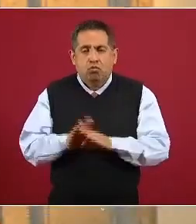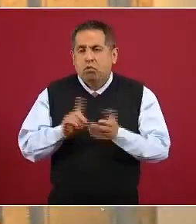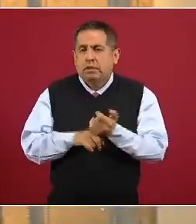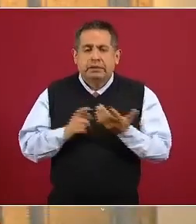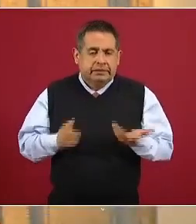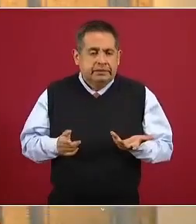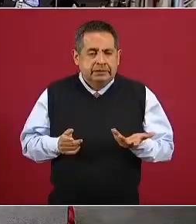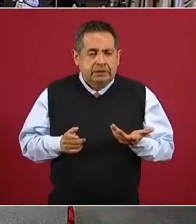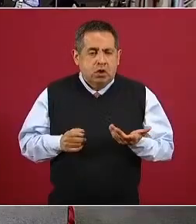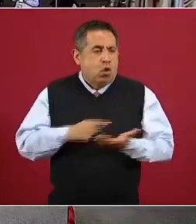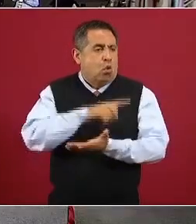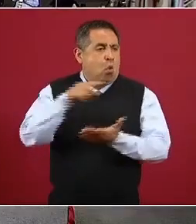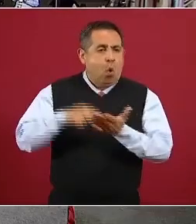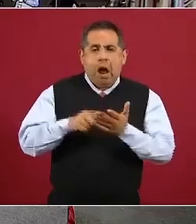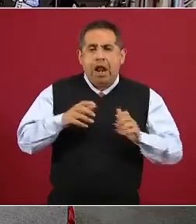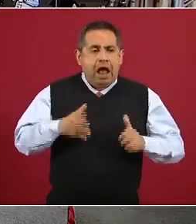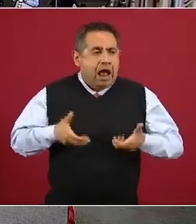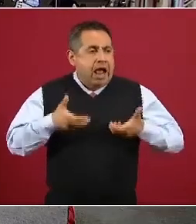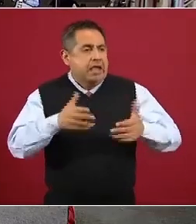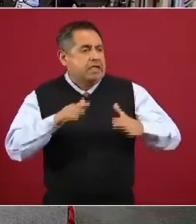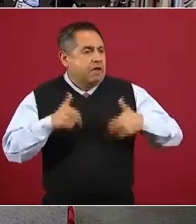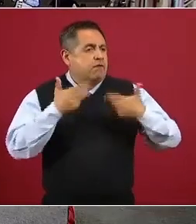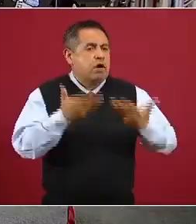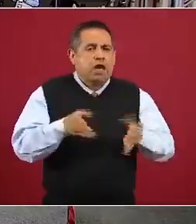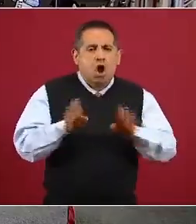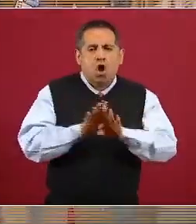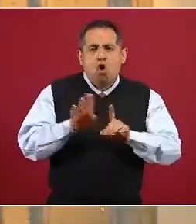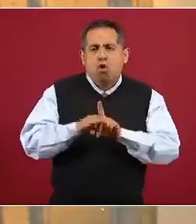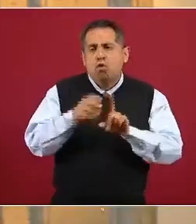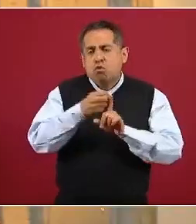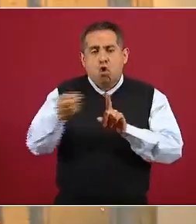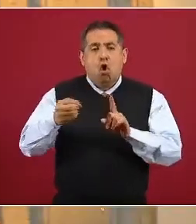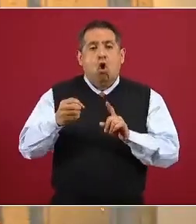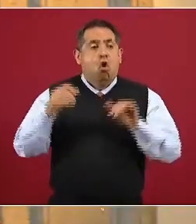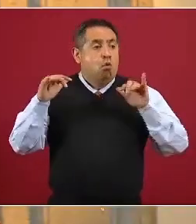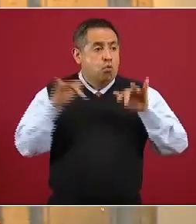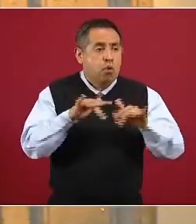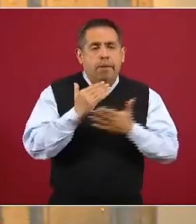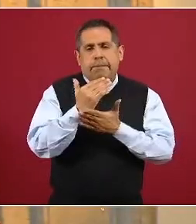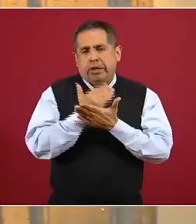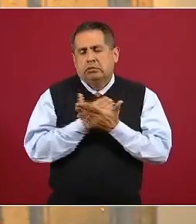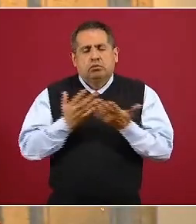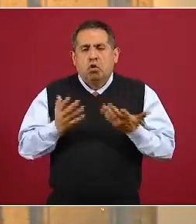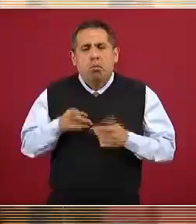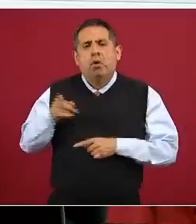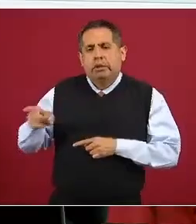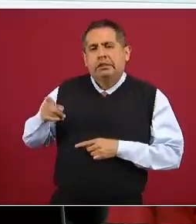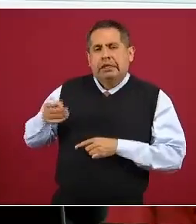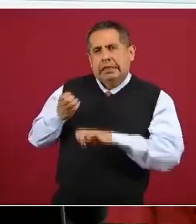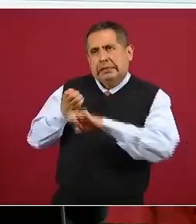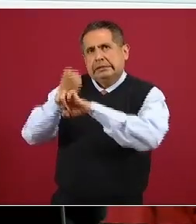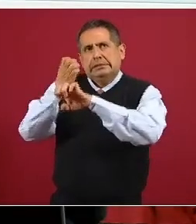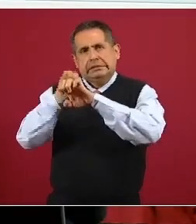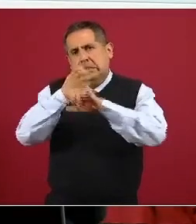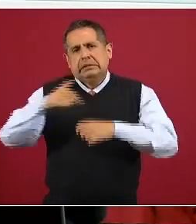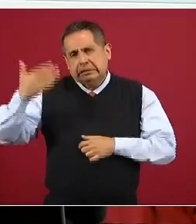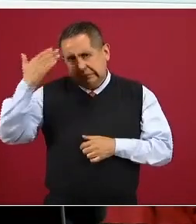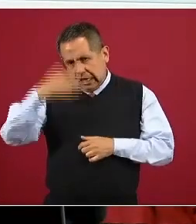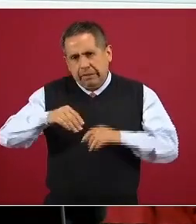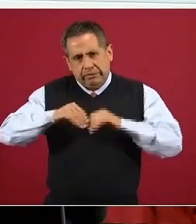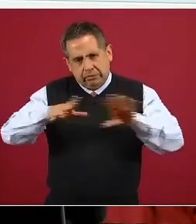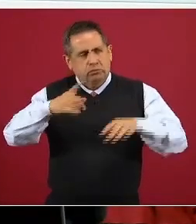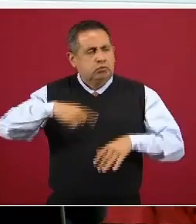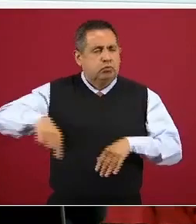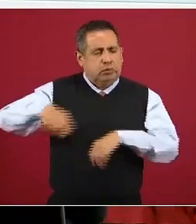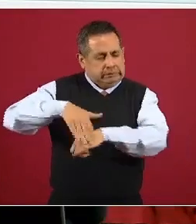administrar el espacio público o en su momento también disminuir las actividades sociales. Entonces estemos muy atentos y hagamos